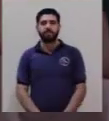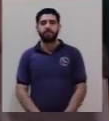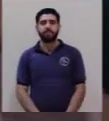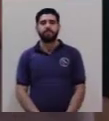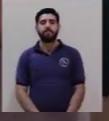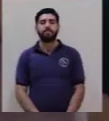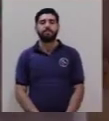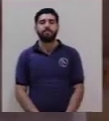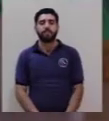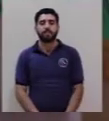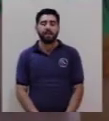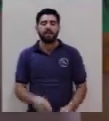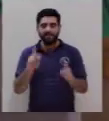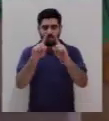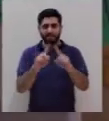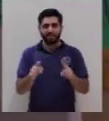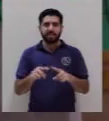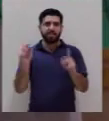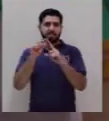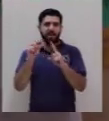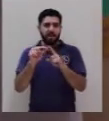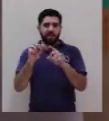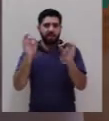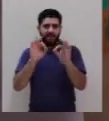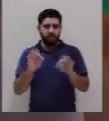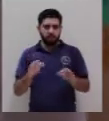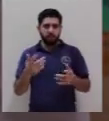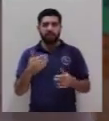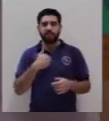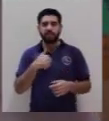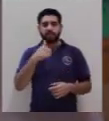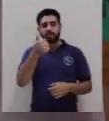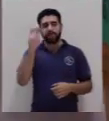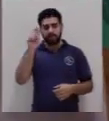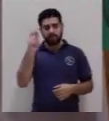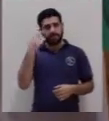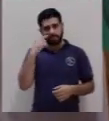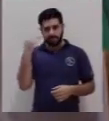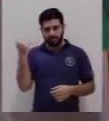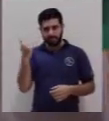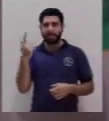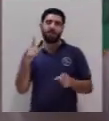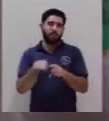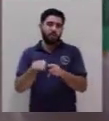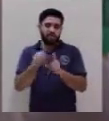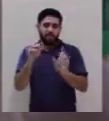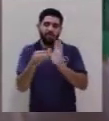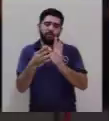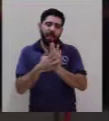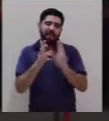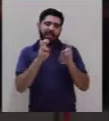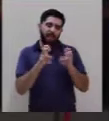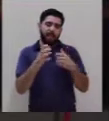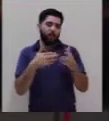ortográfico y diacrítico. Son clases de palabras, el acento que deben que llevar. Y aquí tenemos nosotros el informe